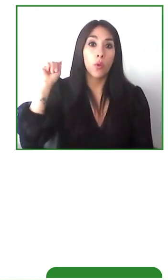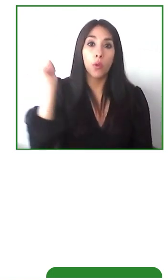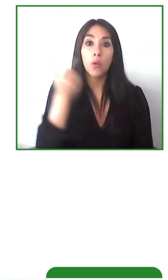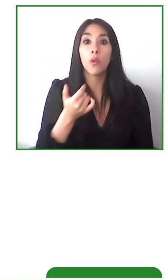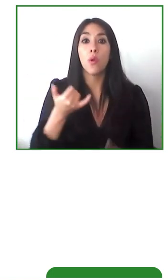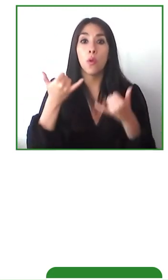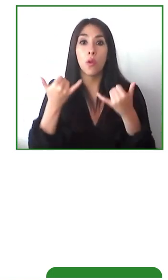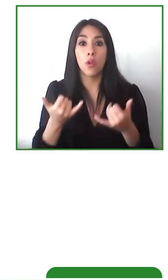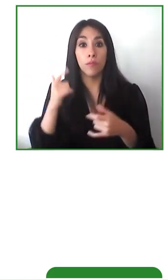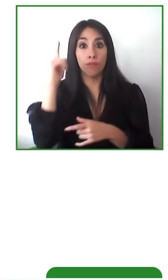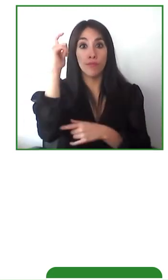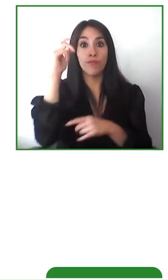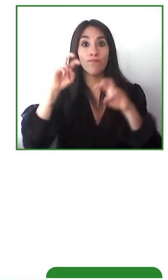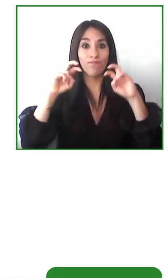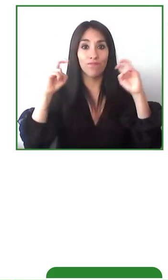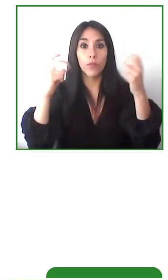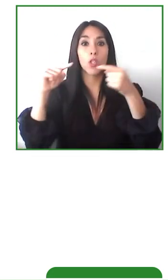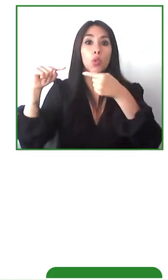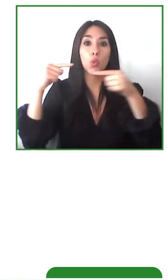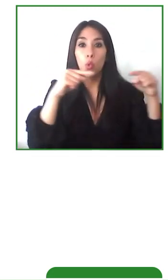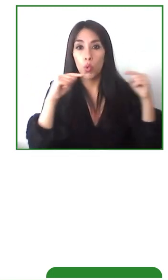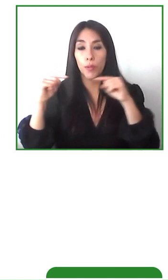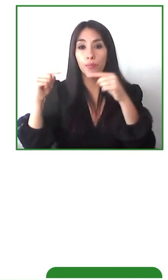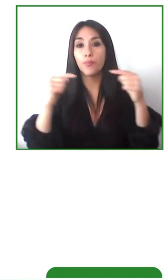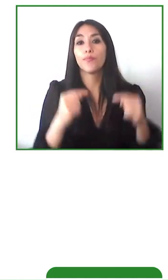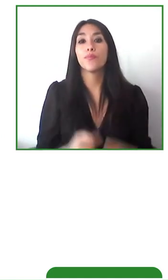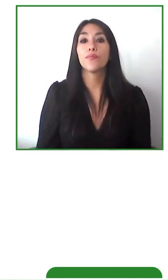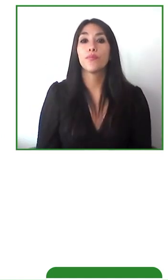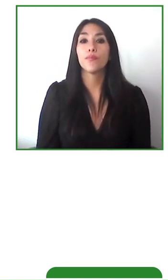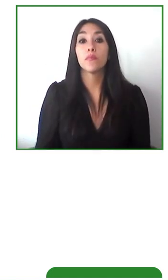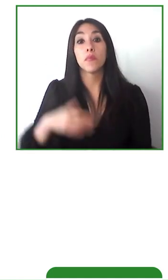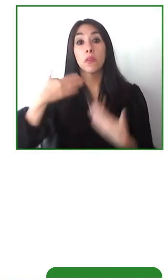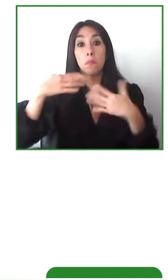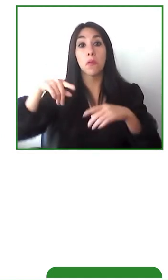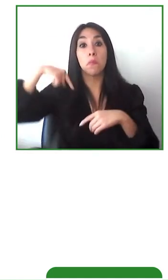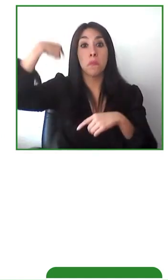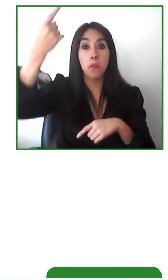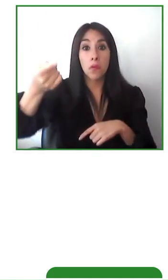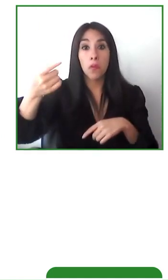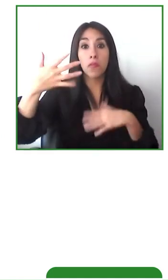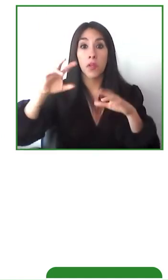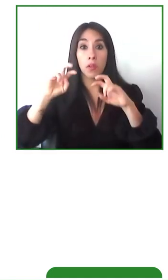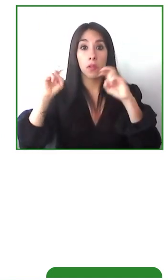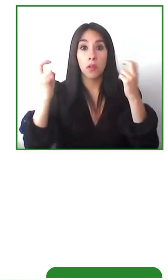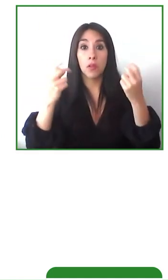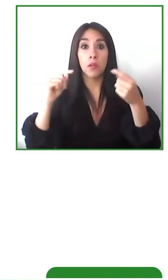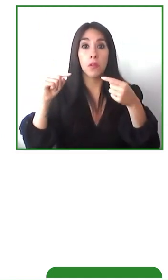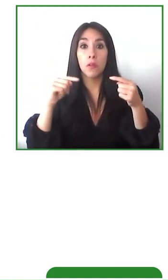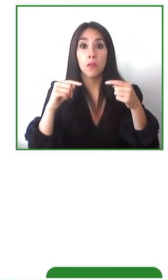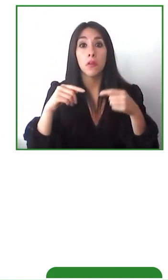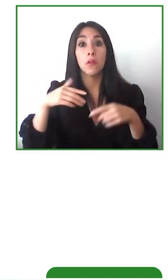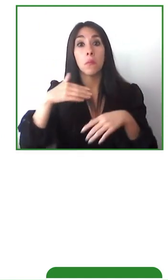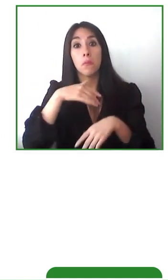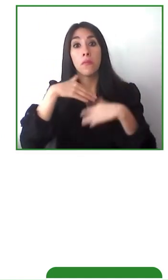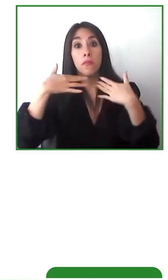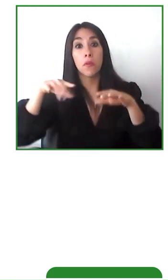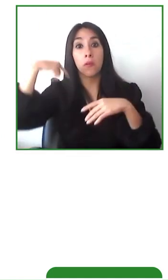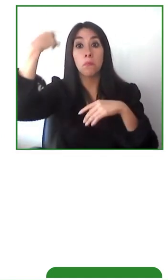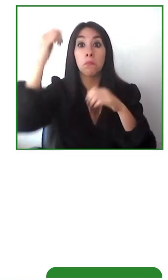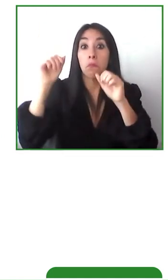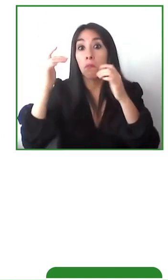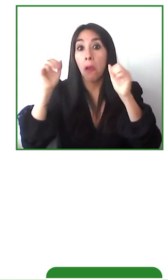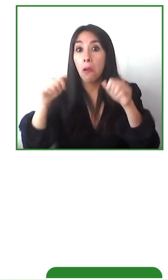Y después de esta sesión, le animamos a todos que entren en contacto con estas tres increíbles innovaciones